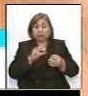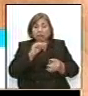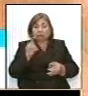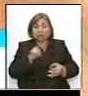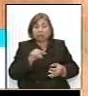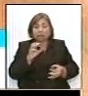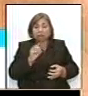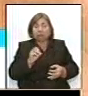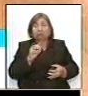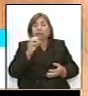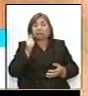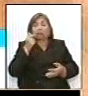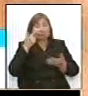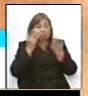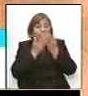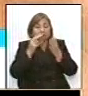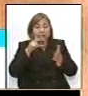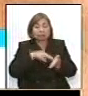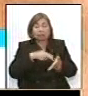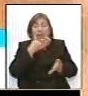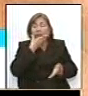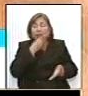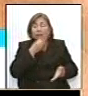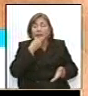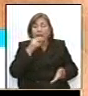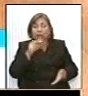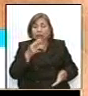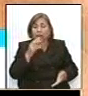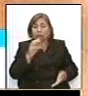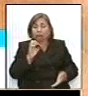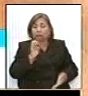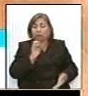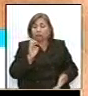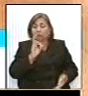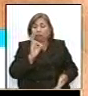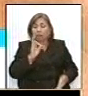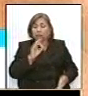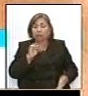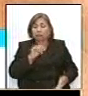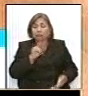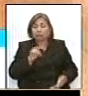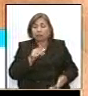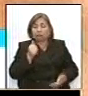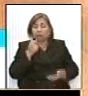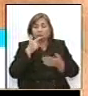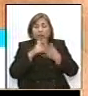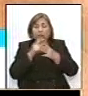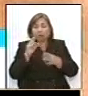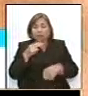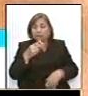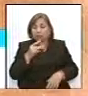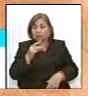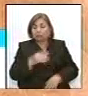marzo, abril, noviembre y diciembre de 2017 y de enero, febrero, marzo de 2018.